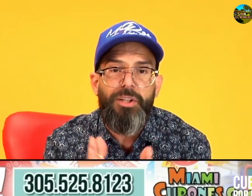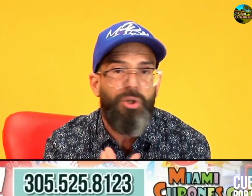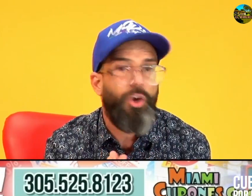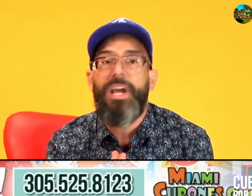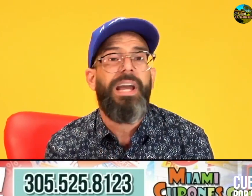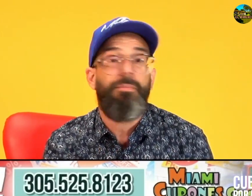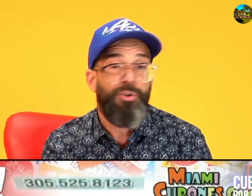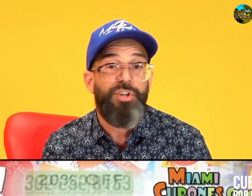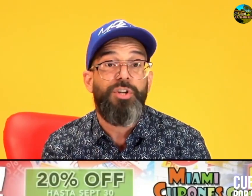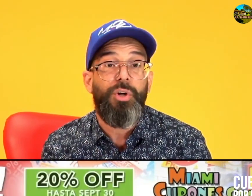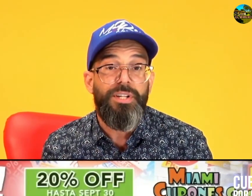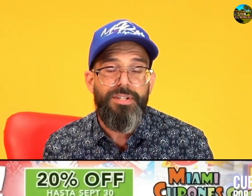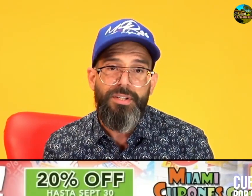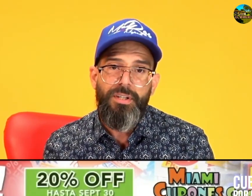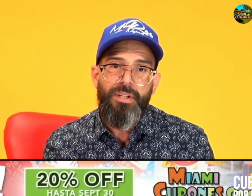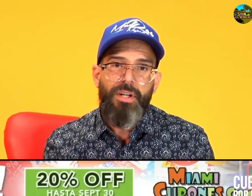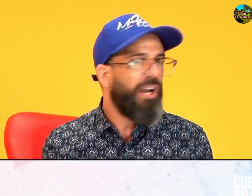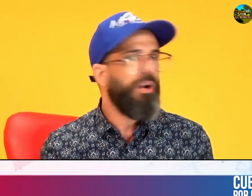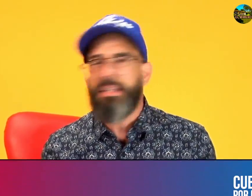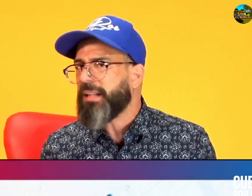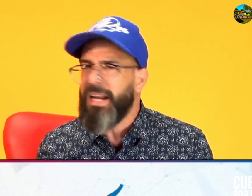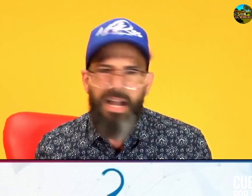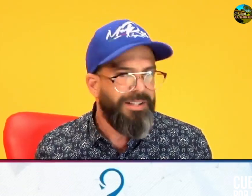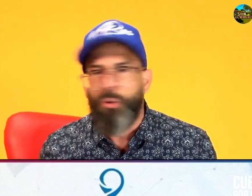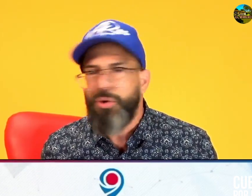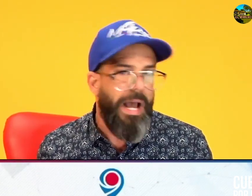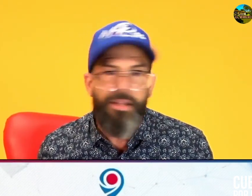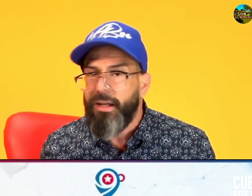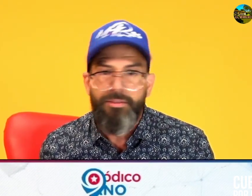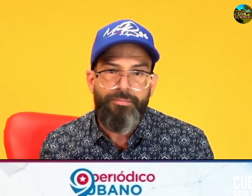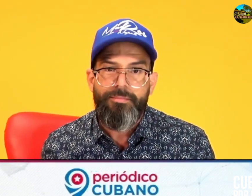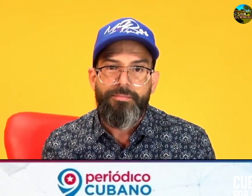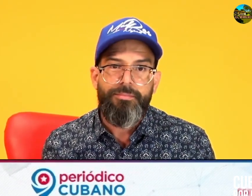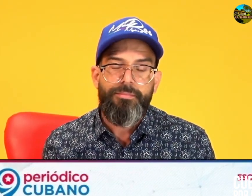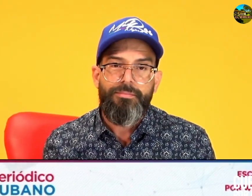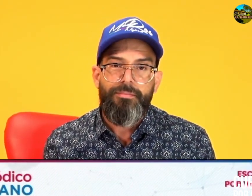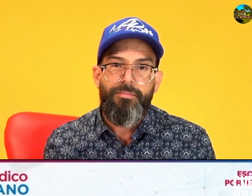Enfoquémonos en esto, no dejemos, señores, que nos entretengan con nada.